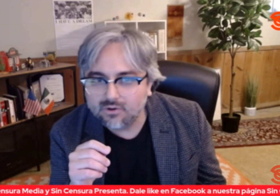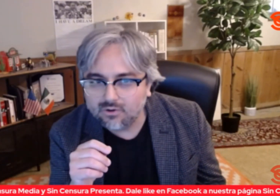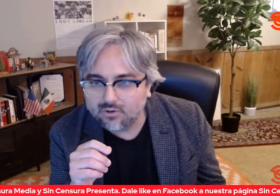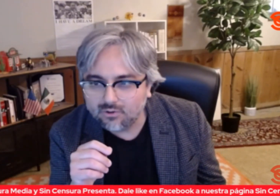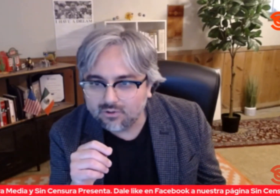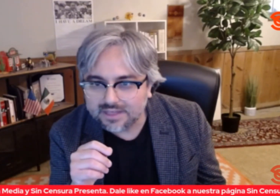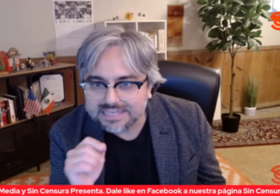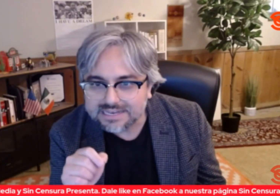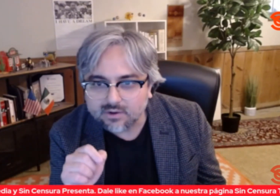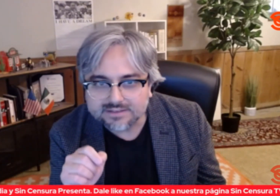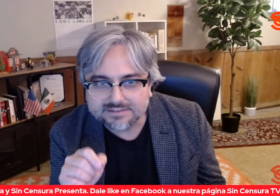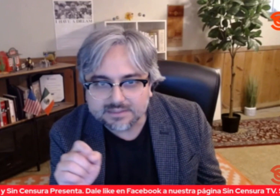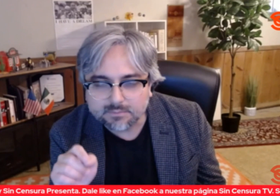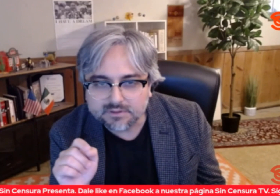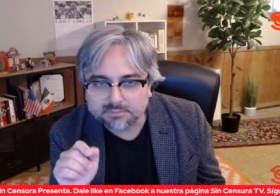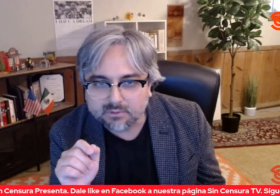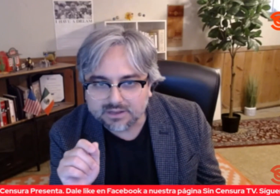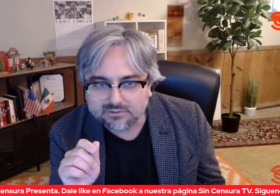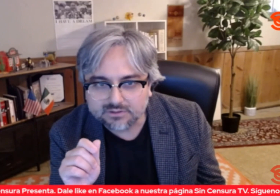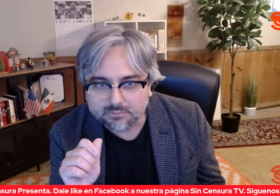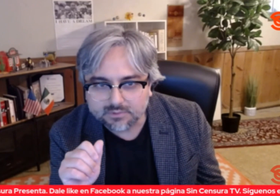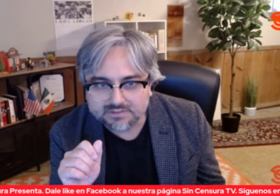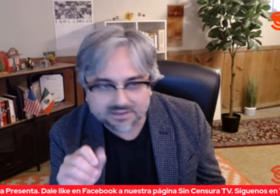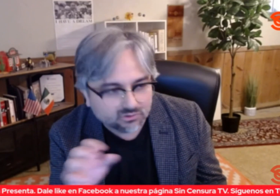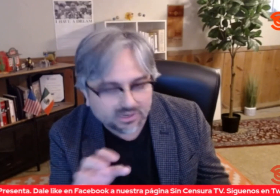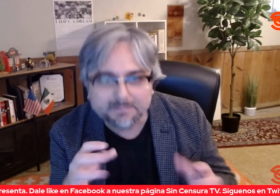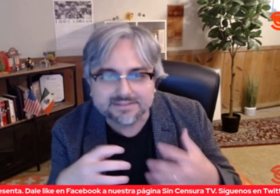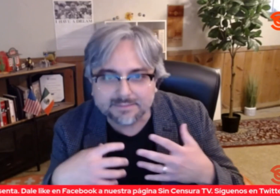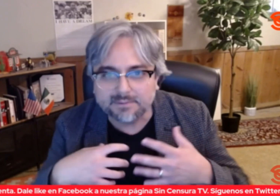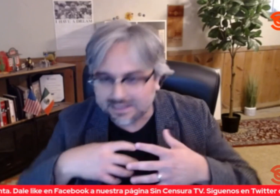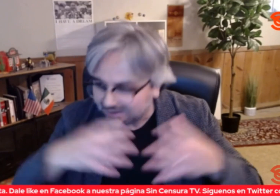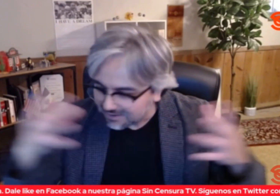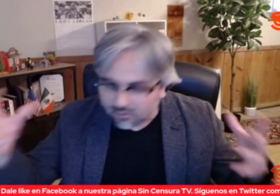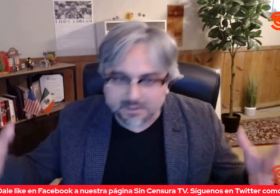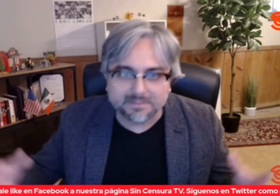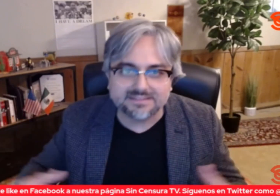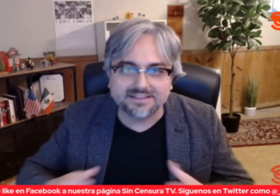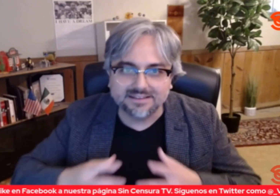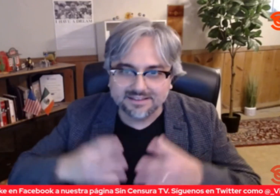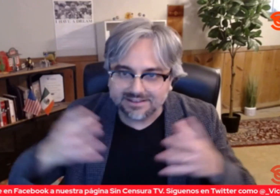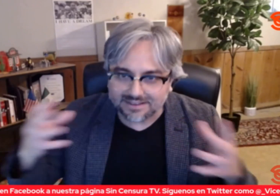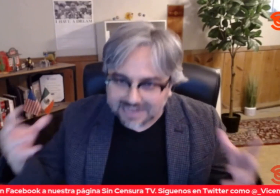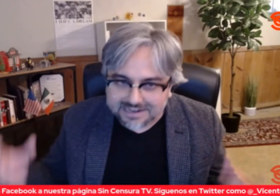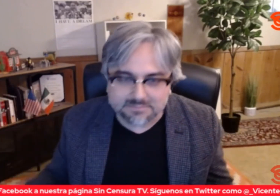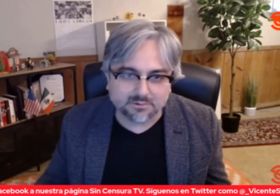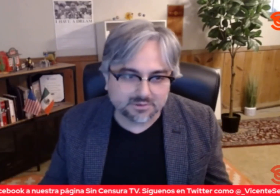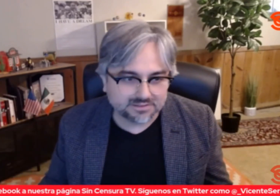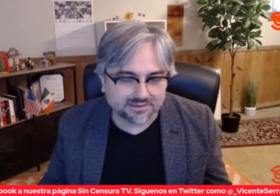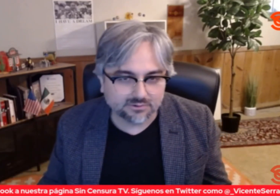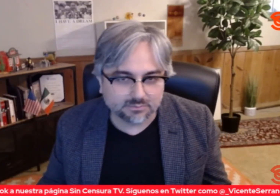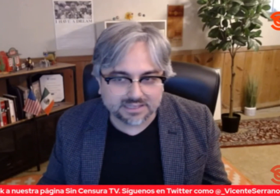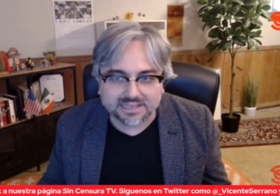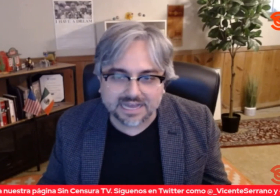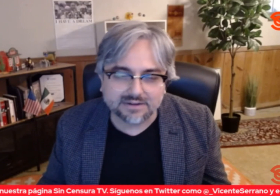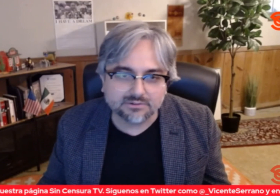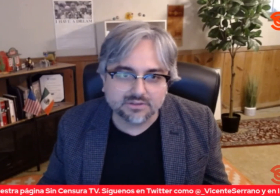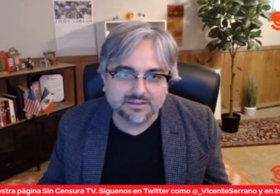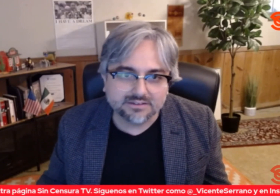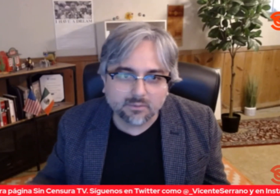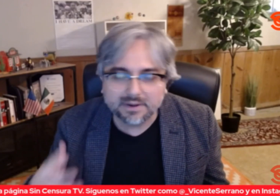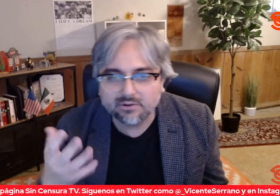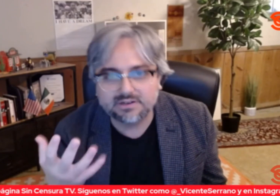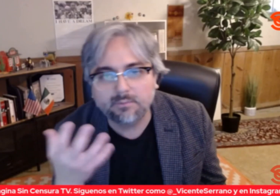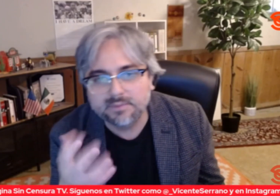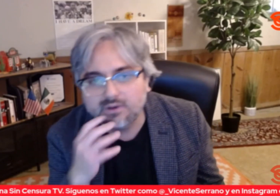sabe lo dañino que este tipo de especulaciones pueden ser, no solamente para, obviamente, el ánimo de los